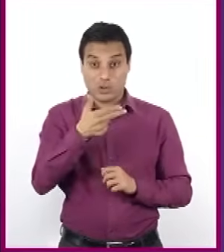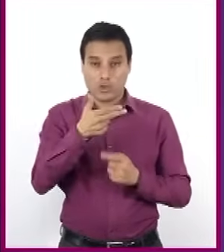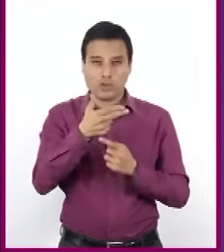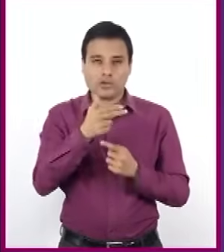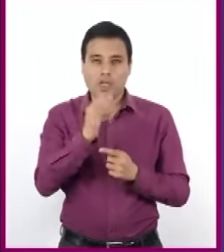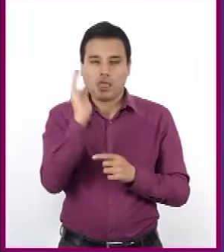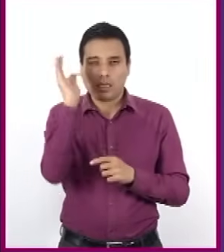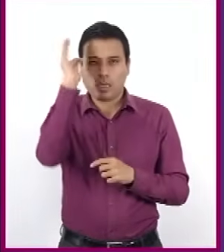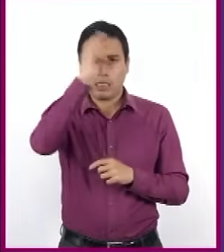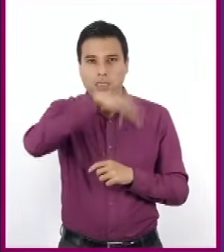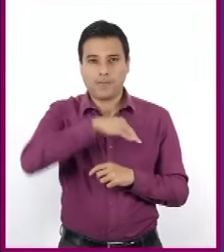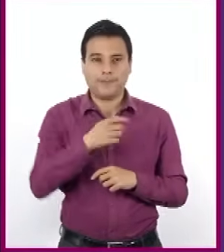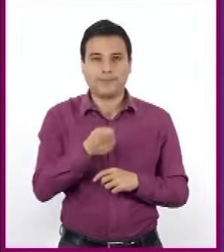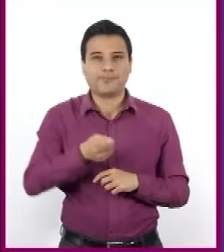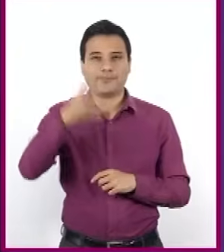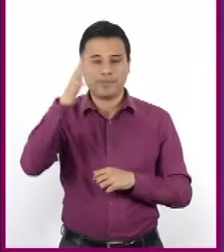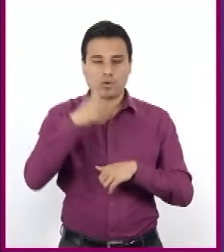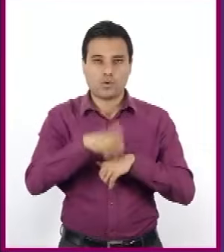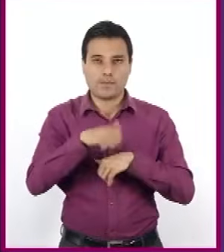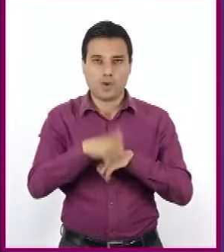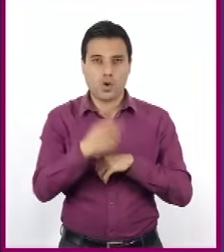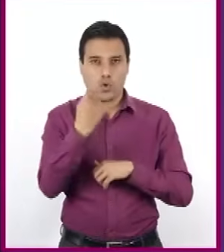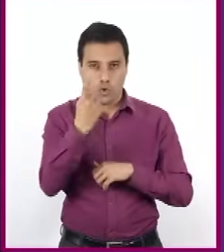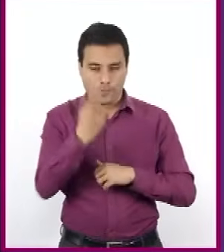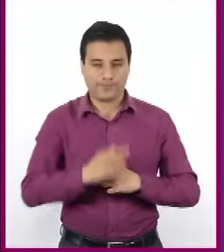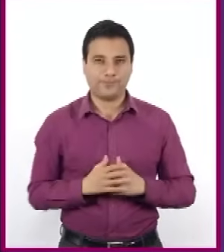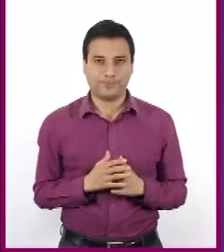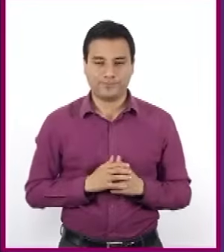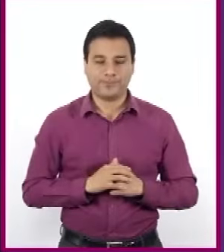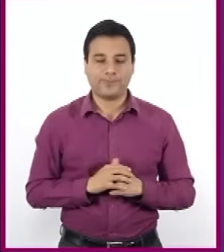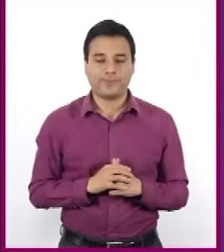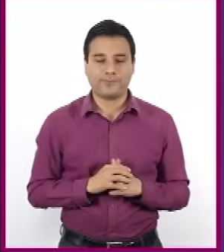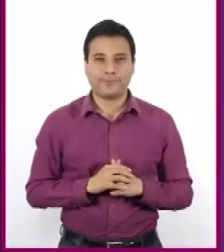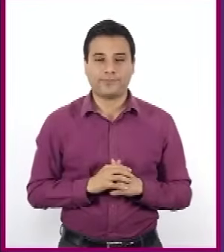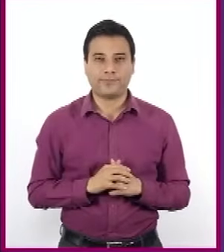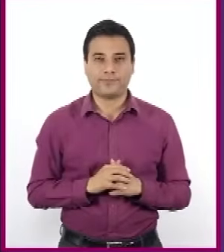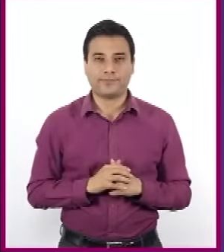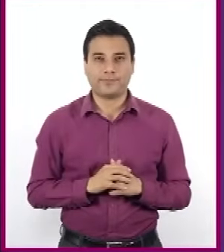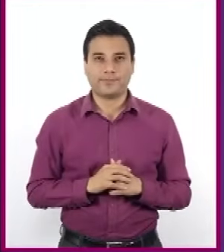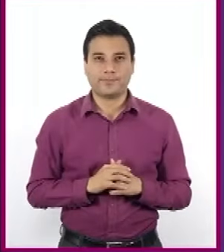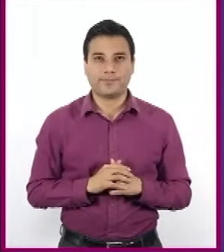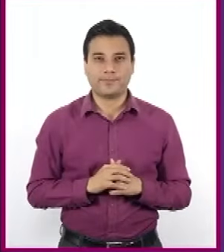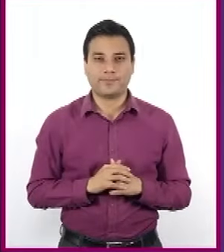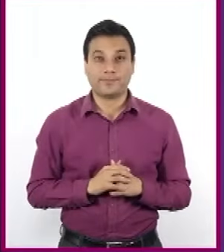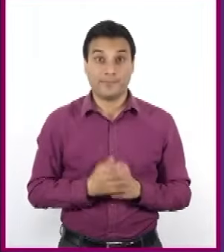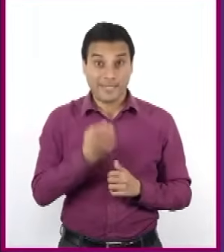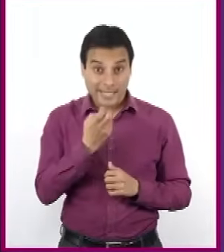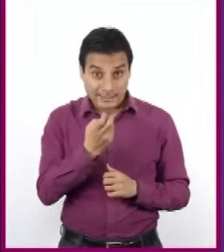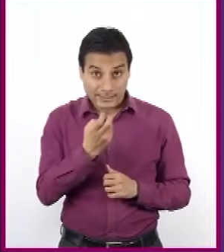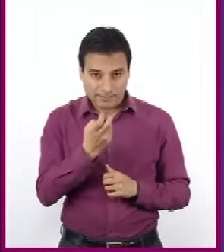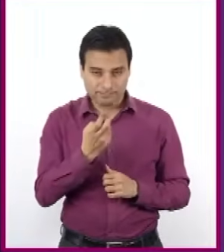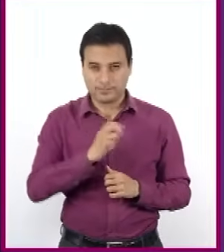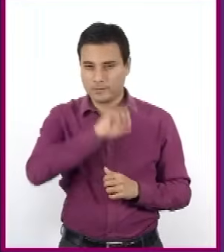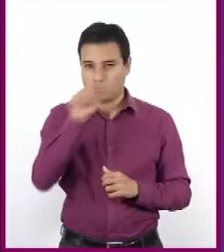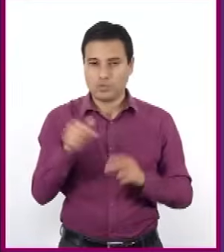ligero, le asignó el valor de 1 a la masa de un átomo de hidrógeno, y esta fue la base